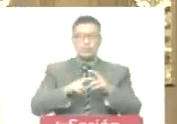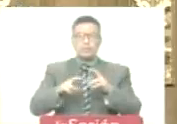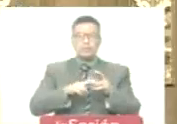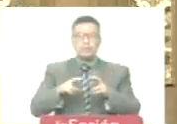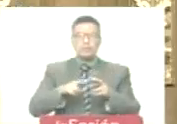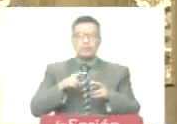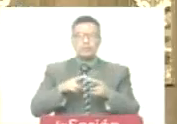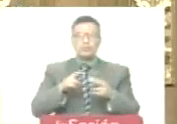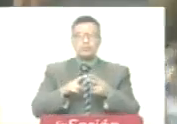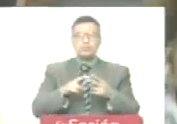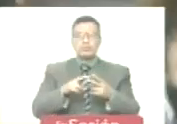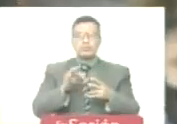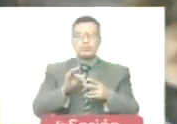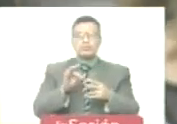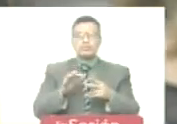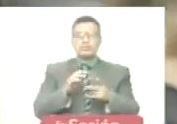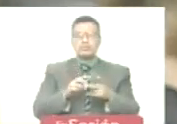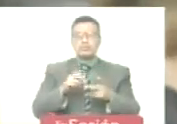internacionales,